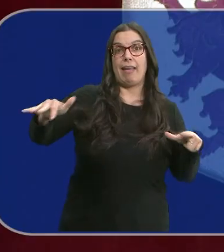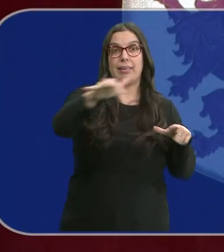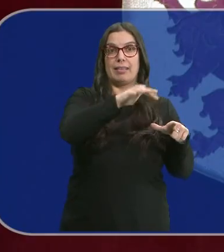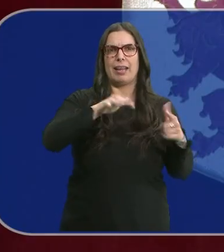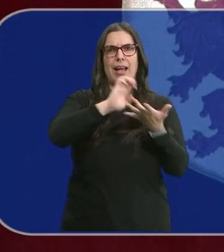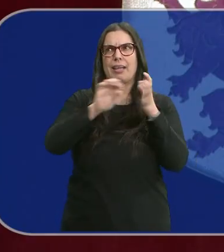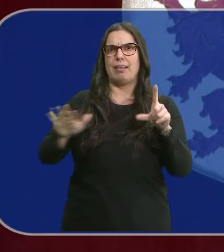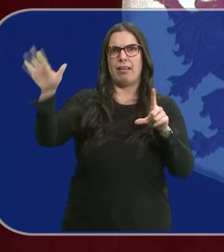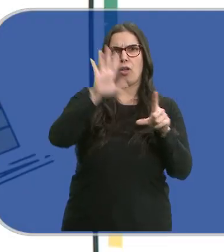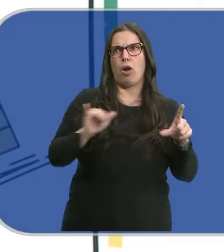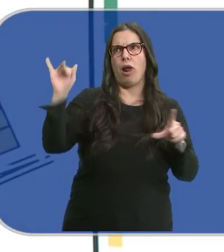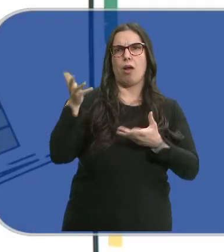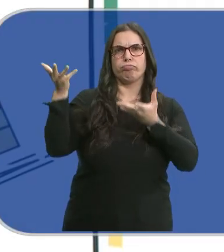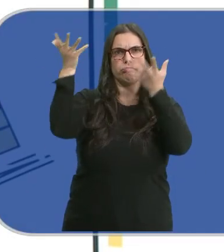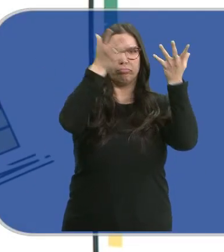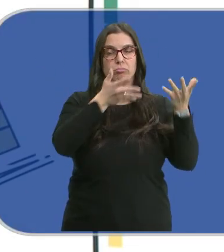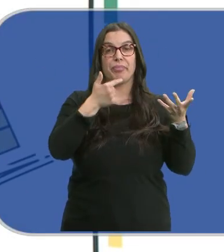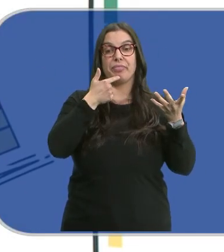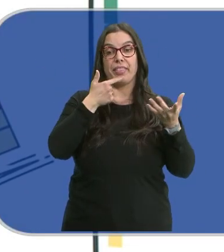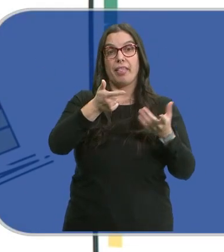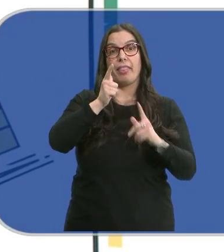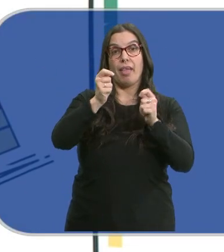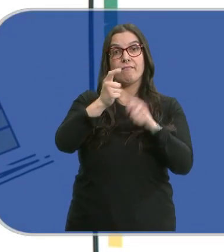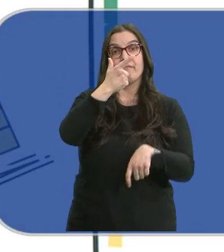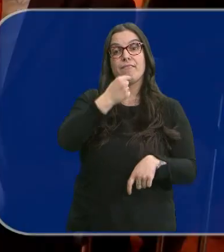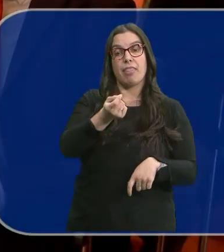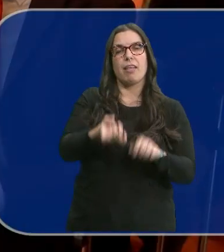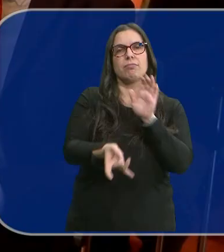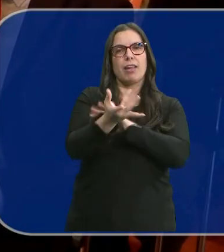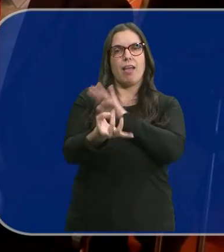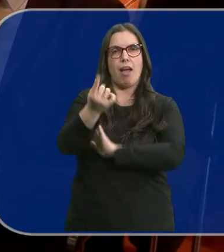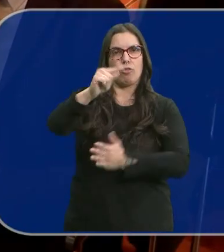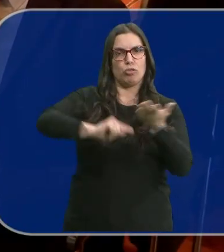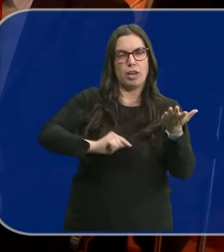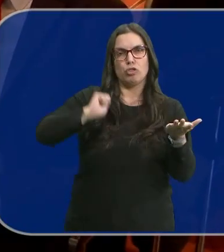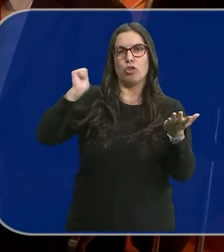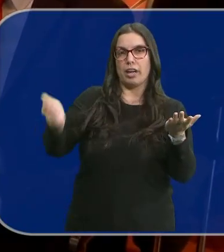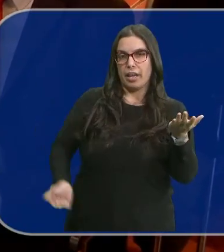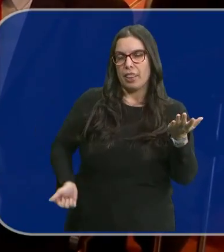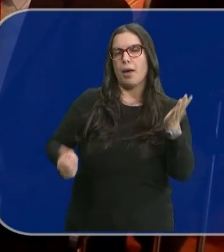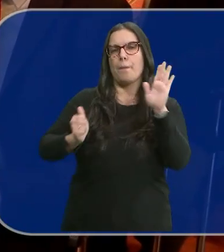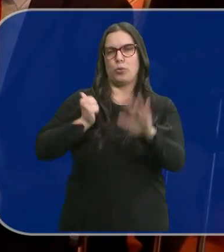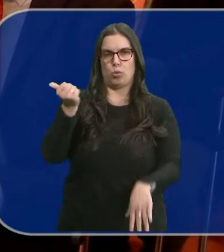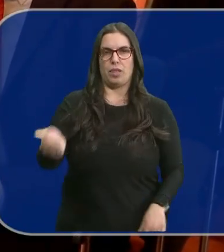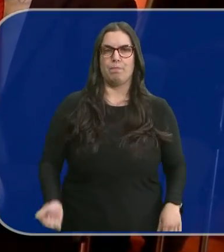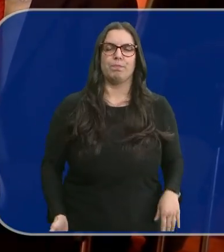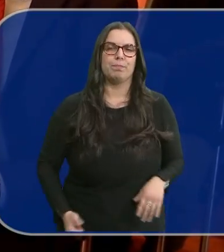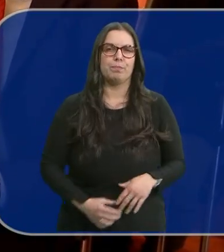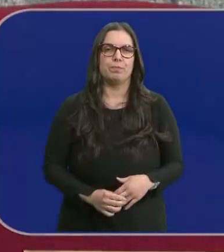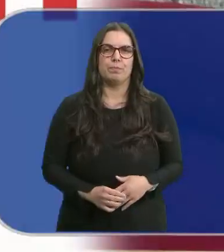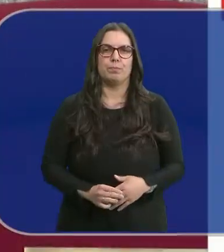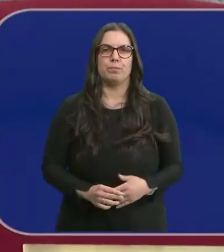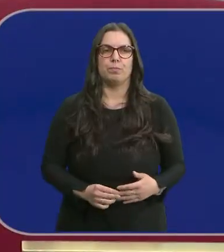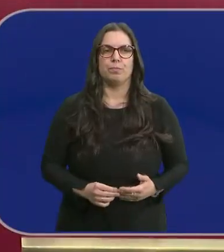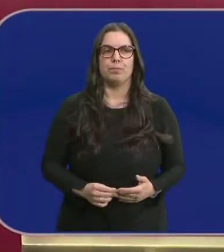la comunidad autónoma, que permiten, dice el presidente de la Junta, generar empleo, riqueza y oportunidades.